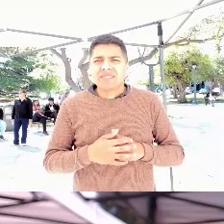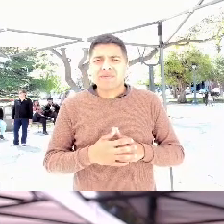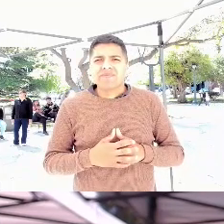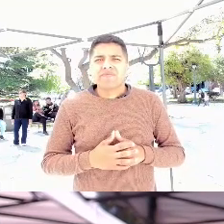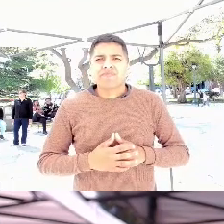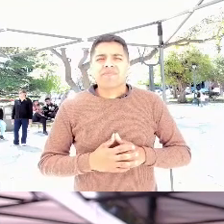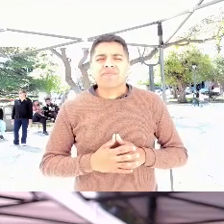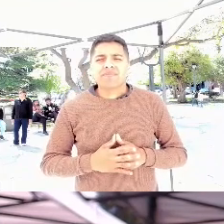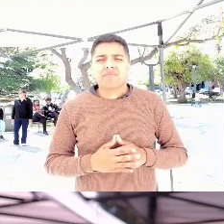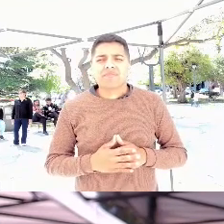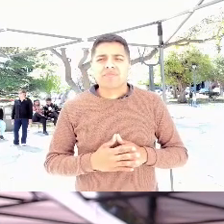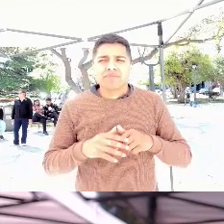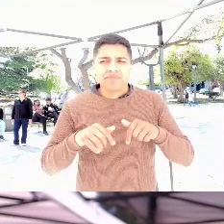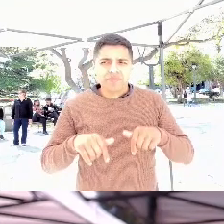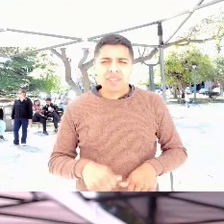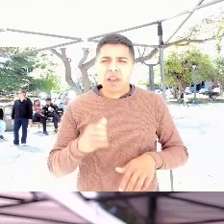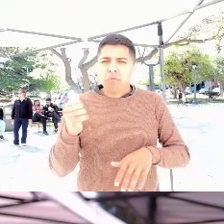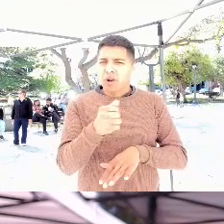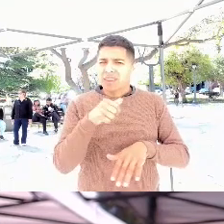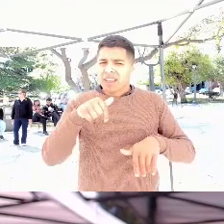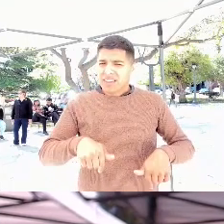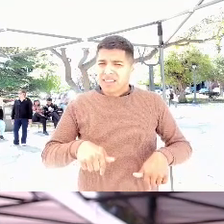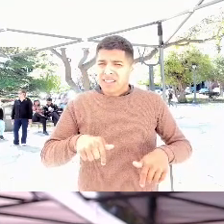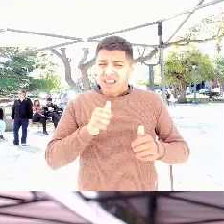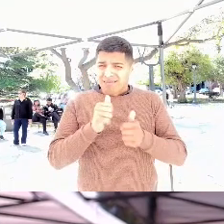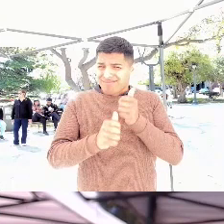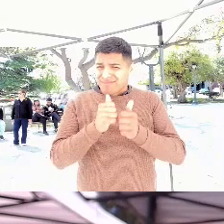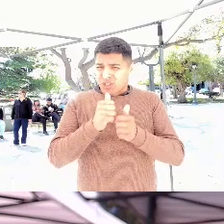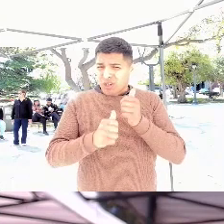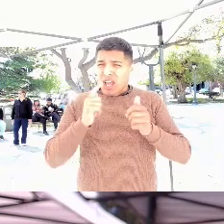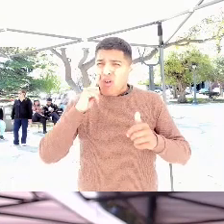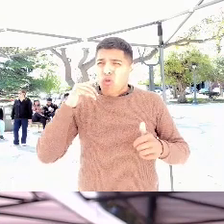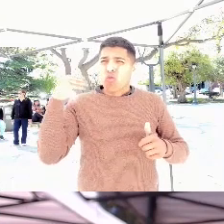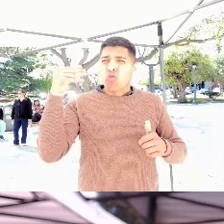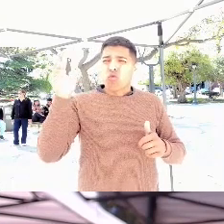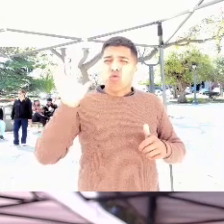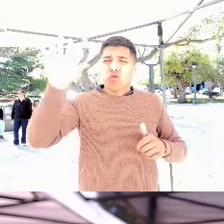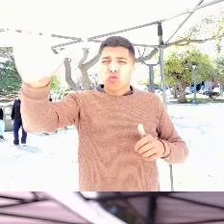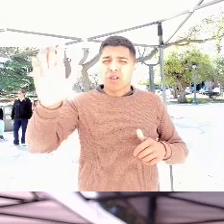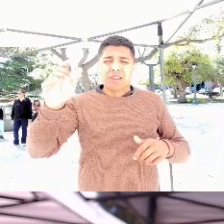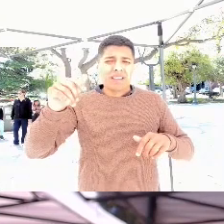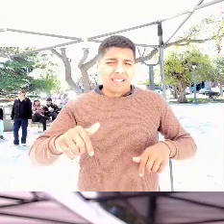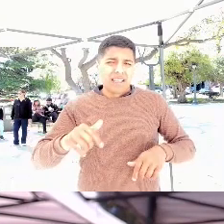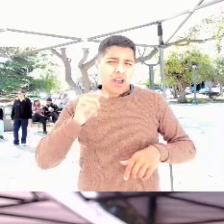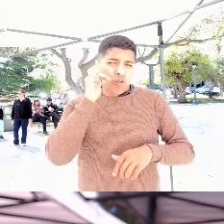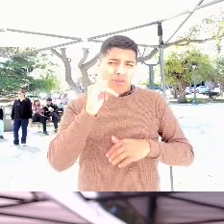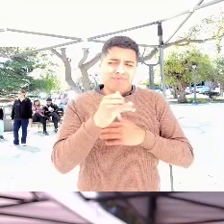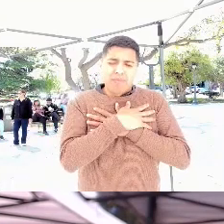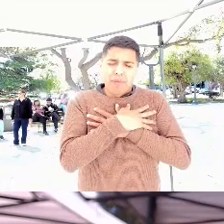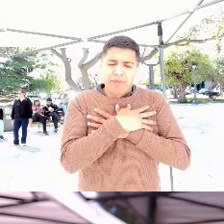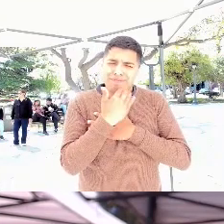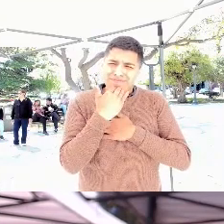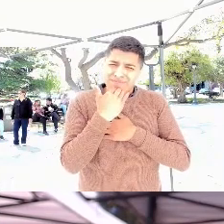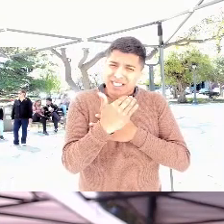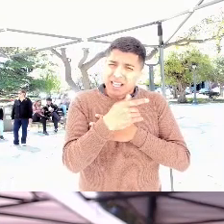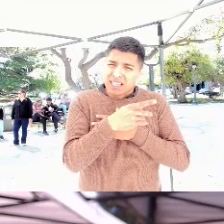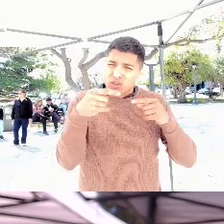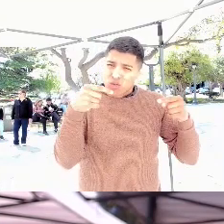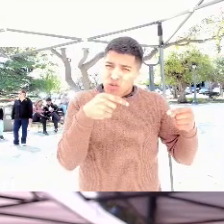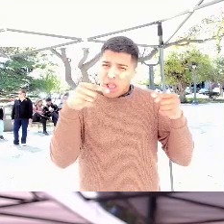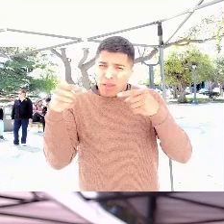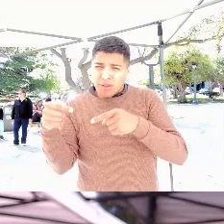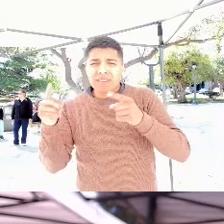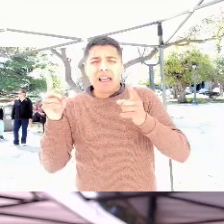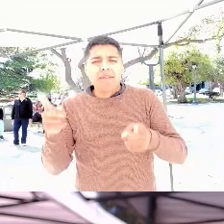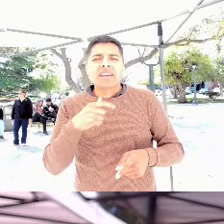presente y del futuro de nuestro querido departamento. Así también quiero hacer mención al